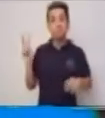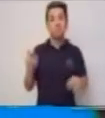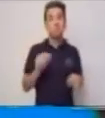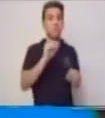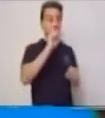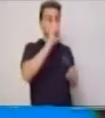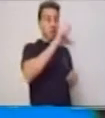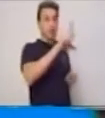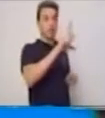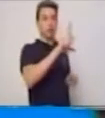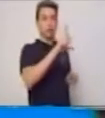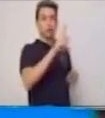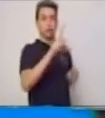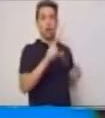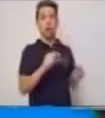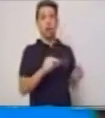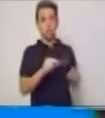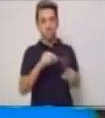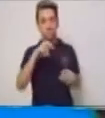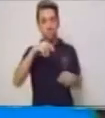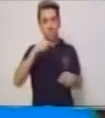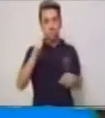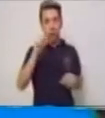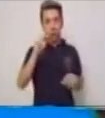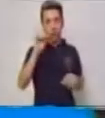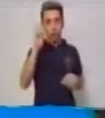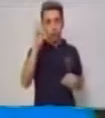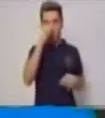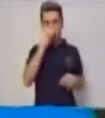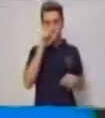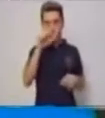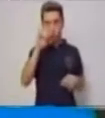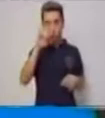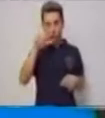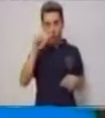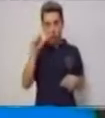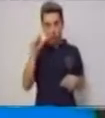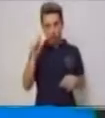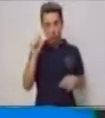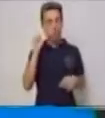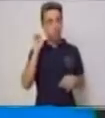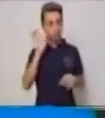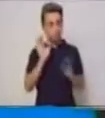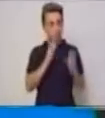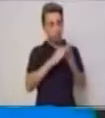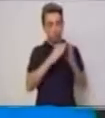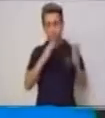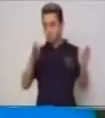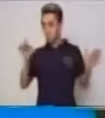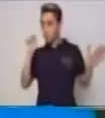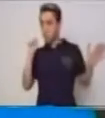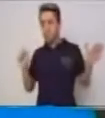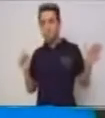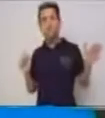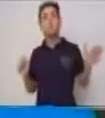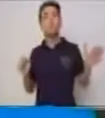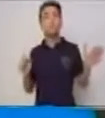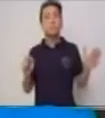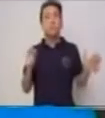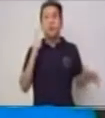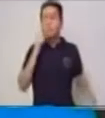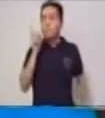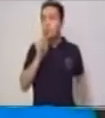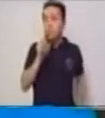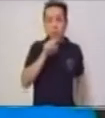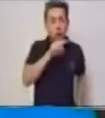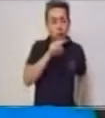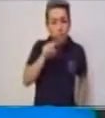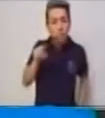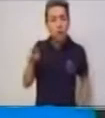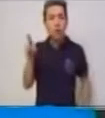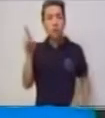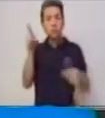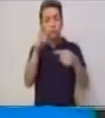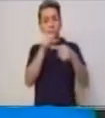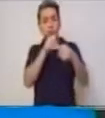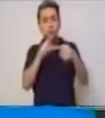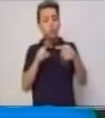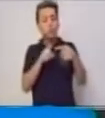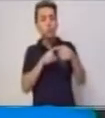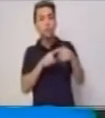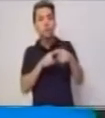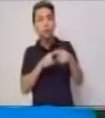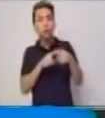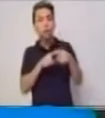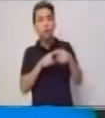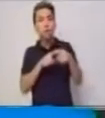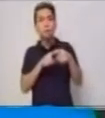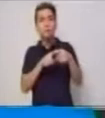mayúscula, punto al final. Identifiquemos, el sujeto es de quien se habla en la oración. ¿De quién